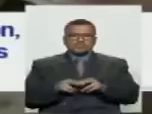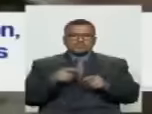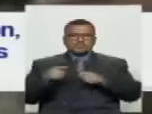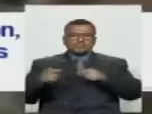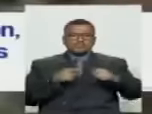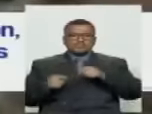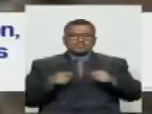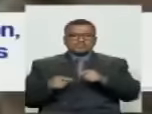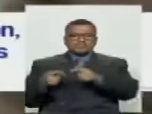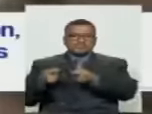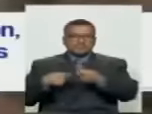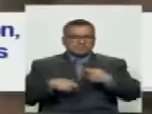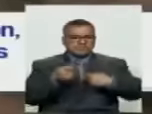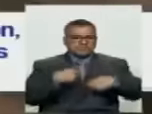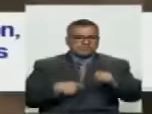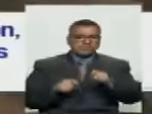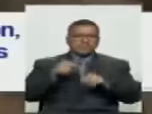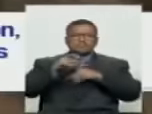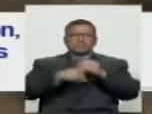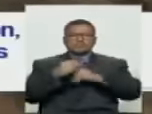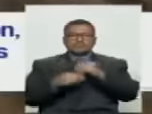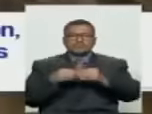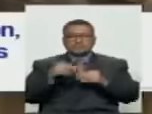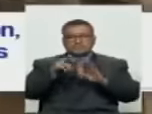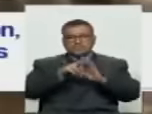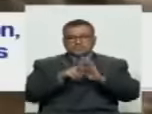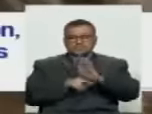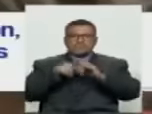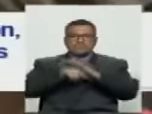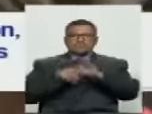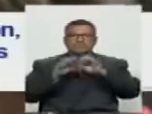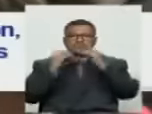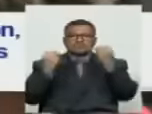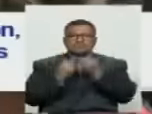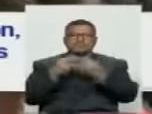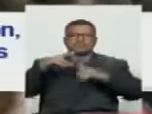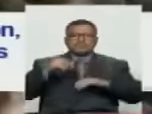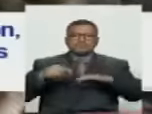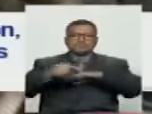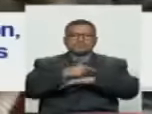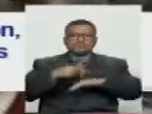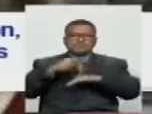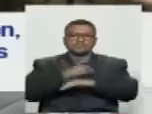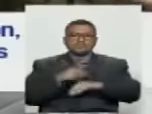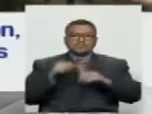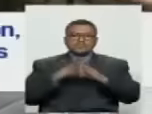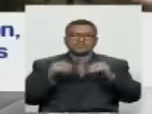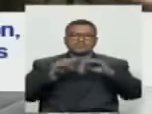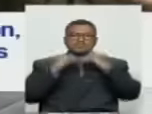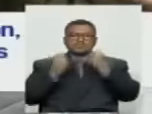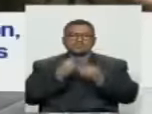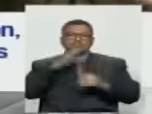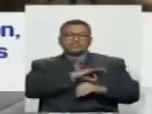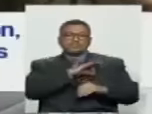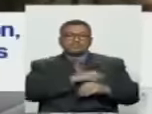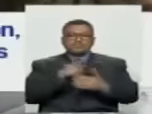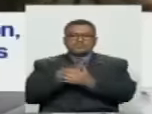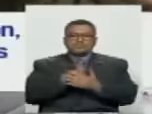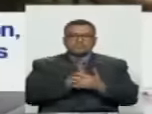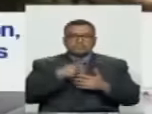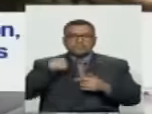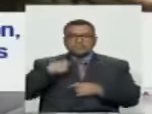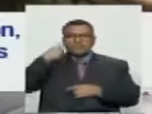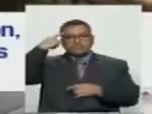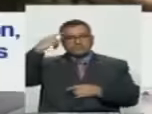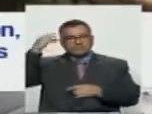trámites administrativos referidos al registro de las organizaciones no gubernamentales y organizaciones sociales sin fines de lucro.